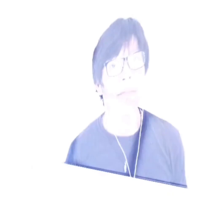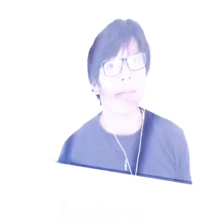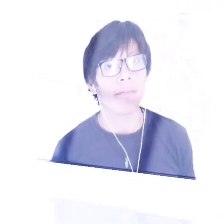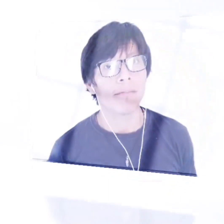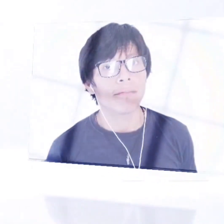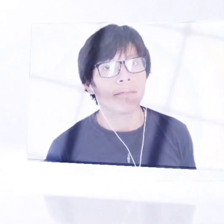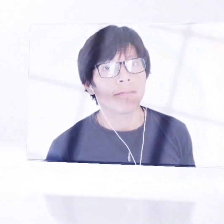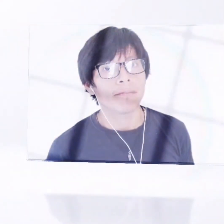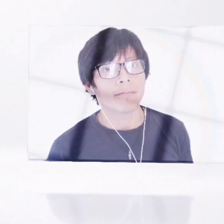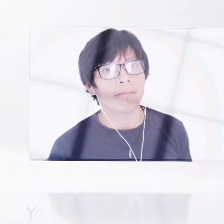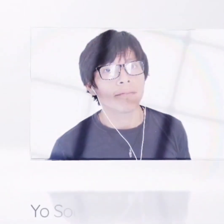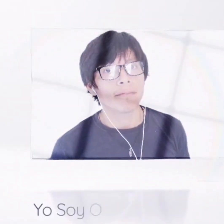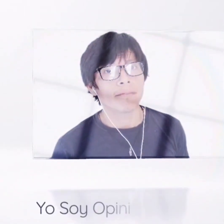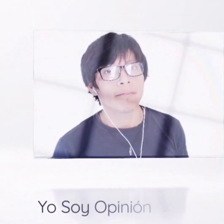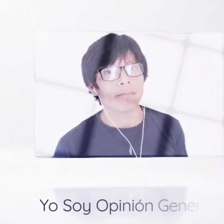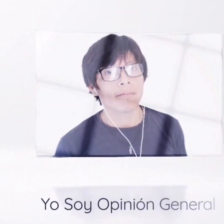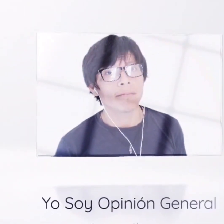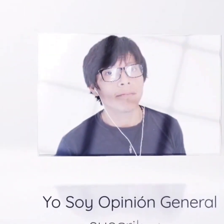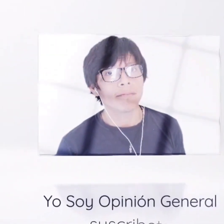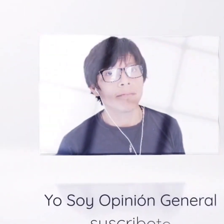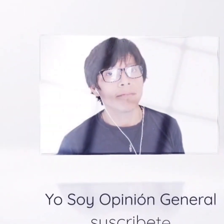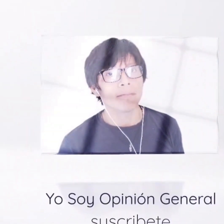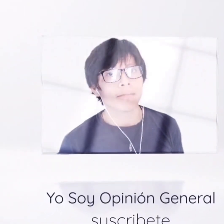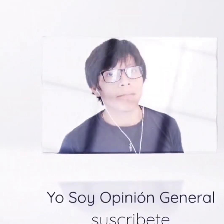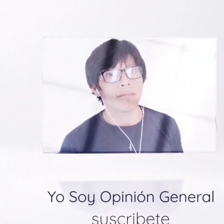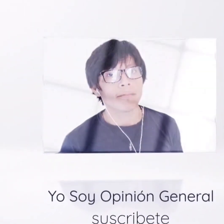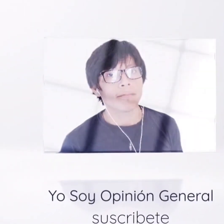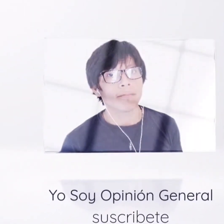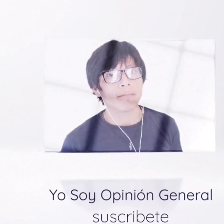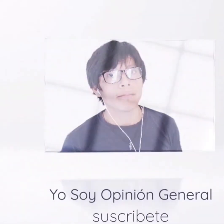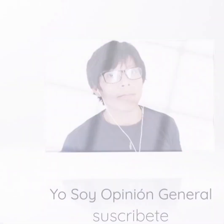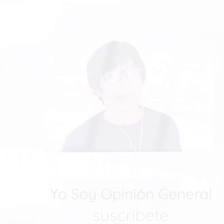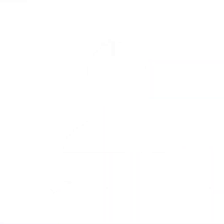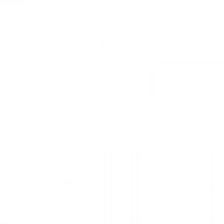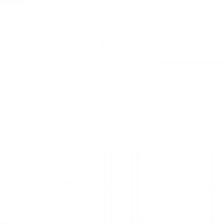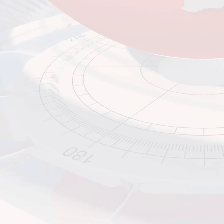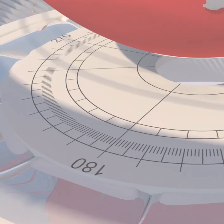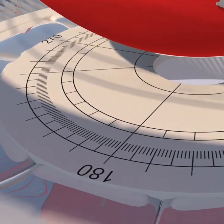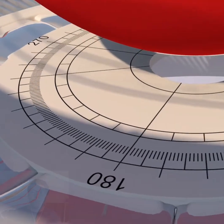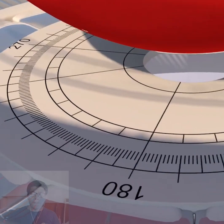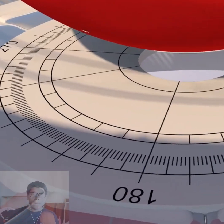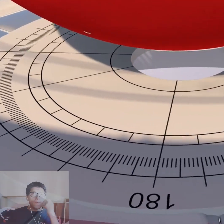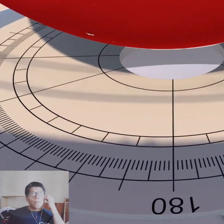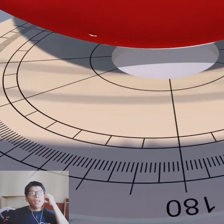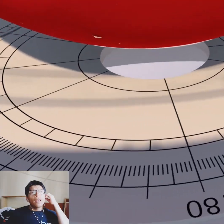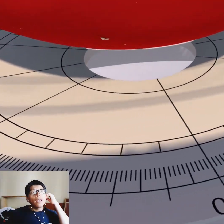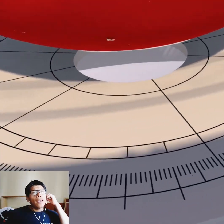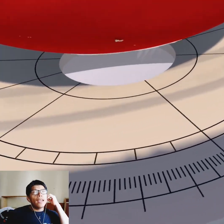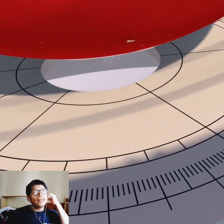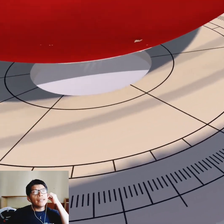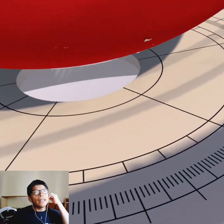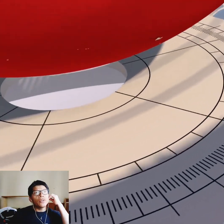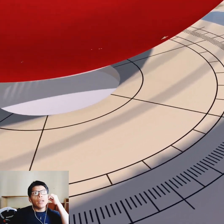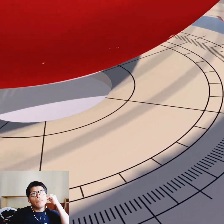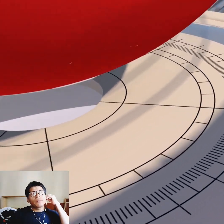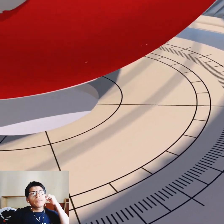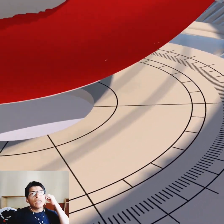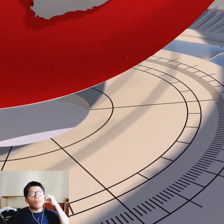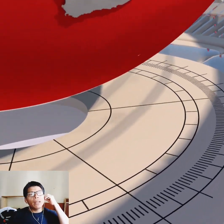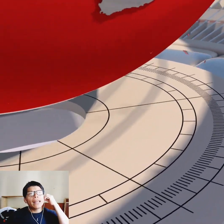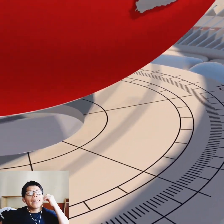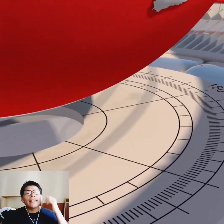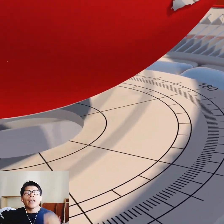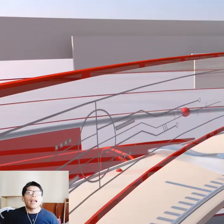decirle a los tecnógrados y los ideales tengan para que aprendan esta señora